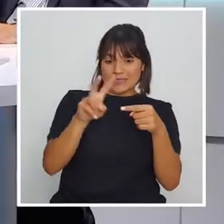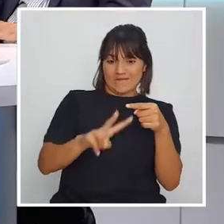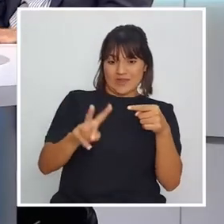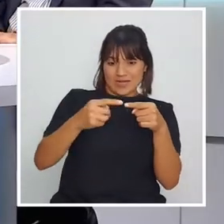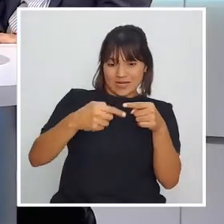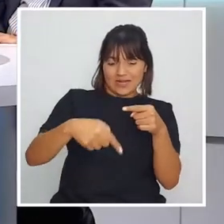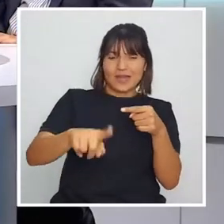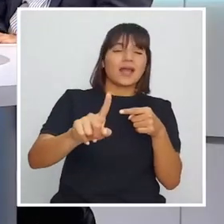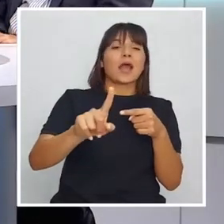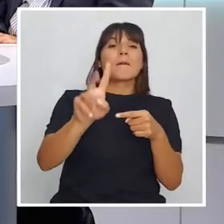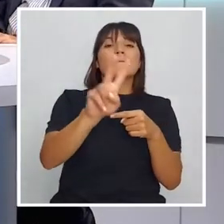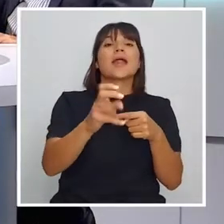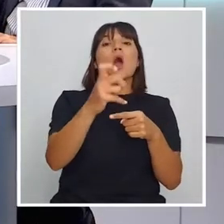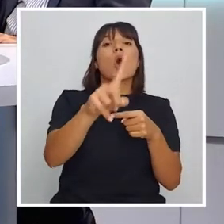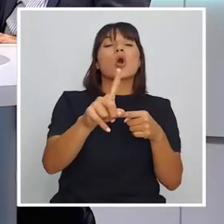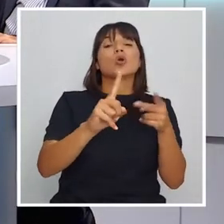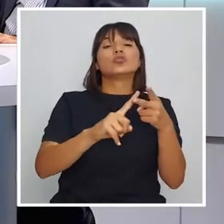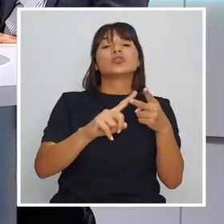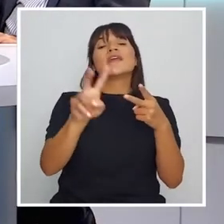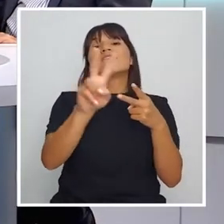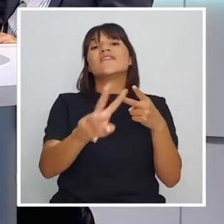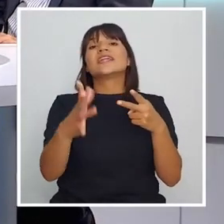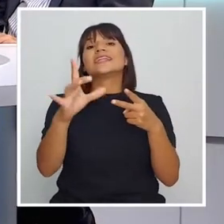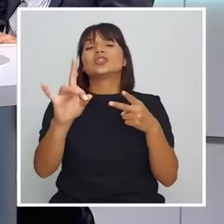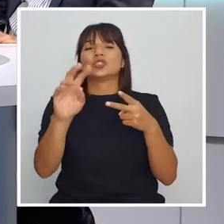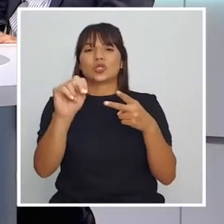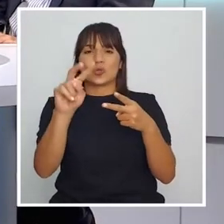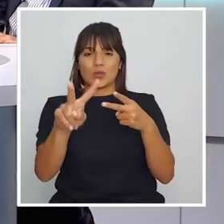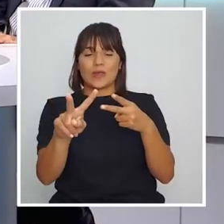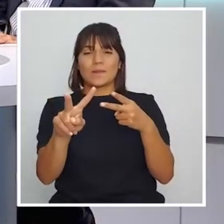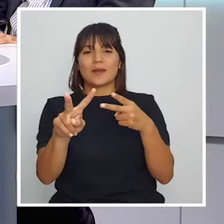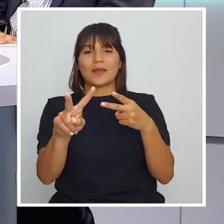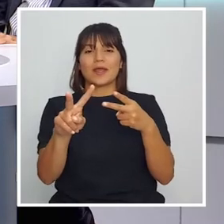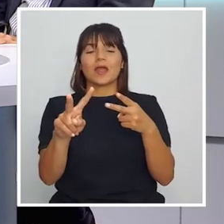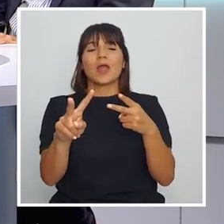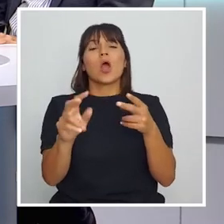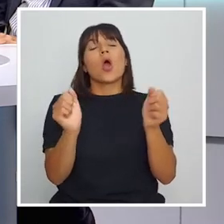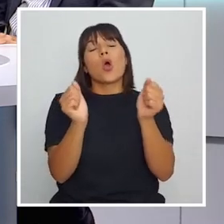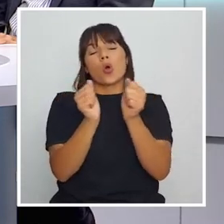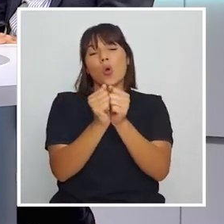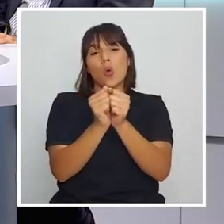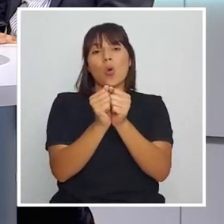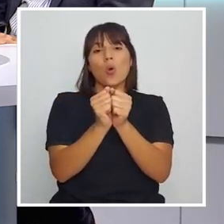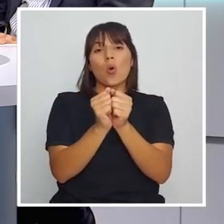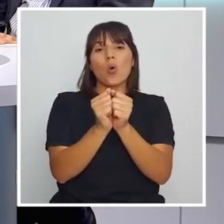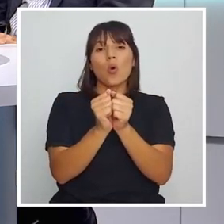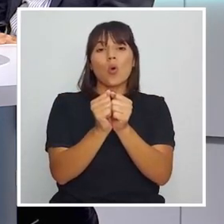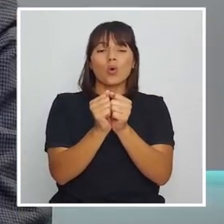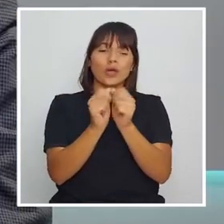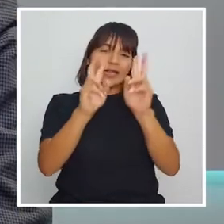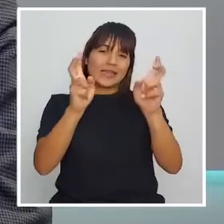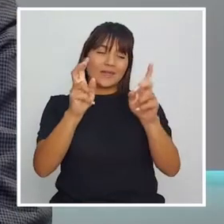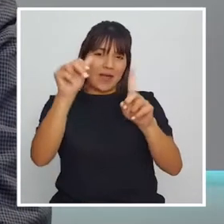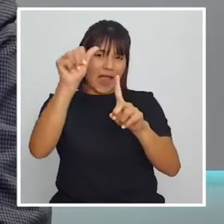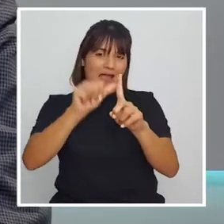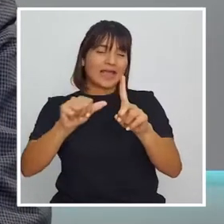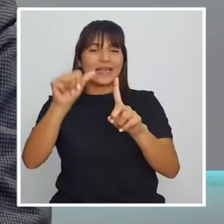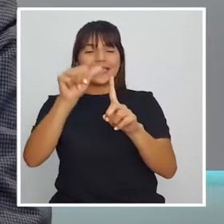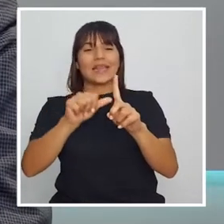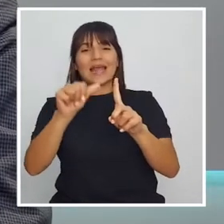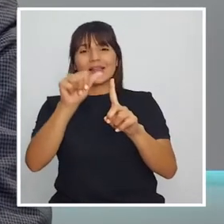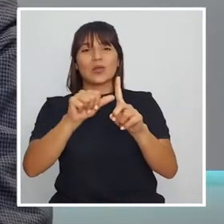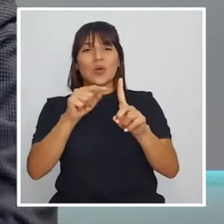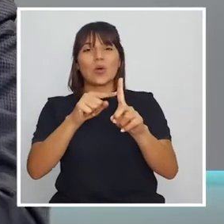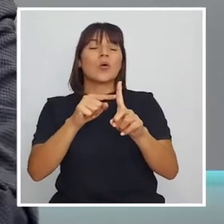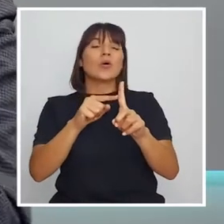viernes 18 de noviembre, con motivo relacionado con el aguinaldo y con el uso de las platas. Es